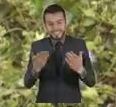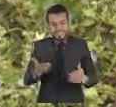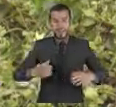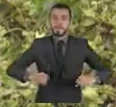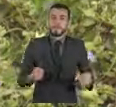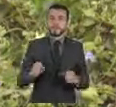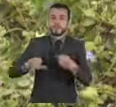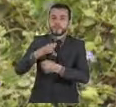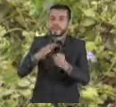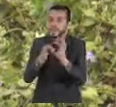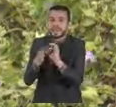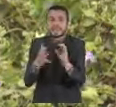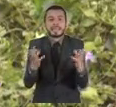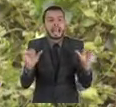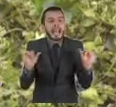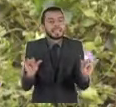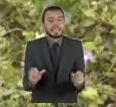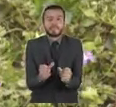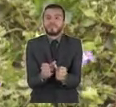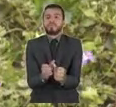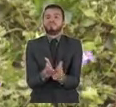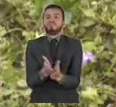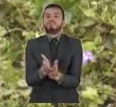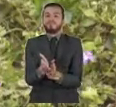Cundinamarca que institucionalice ese tema,